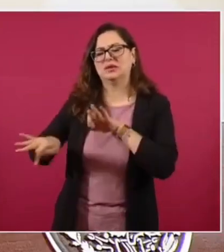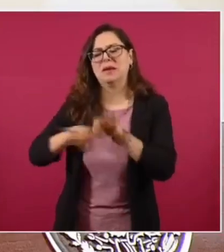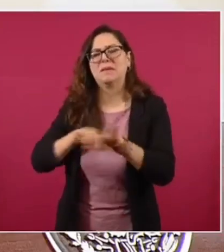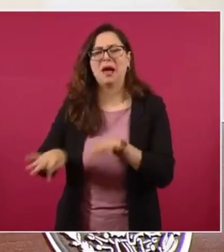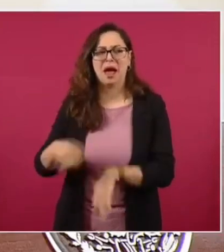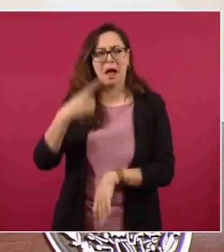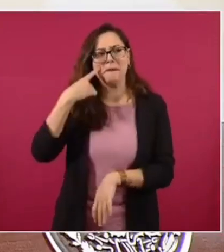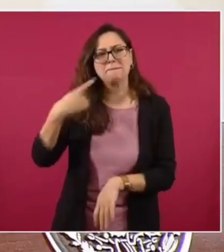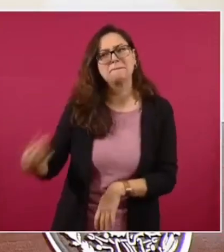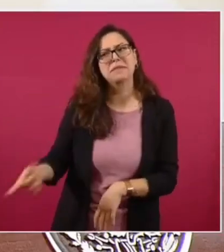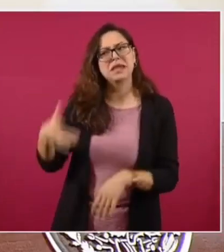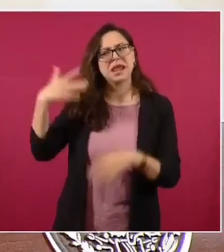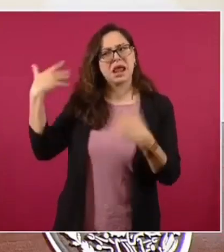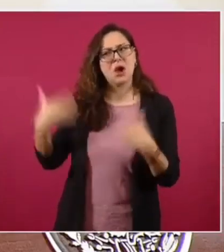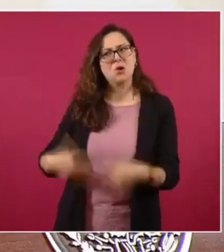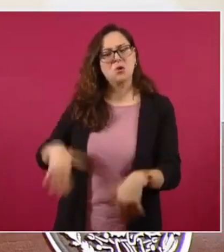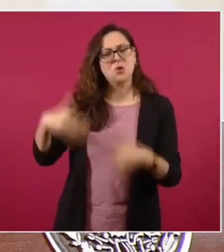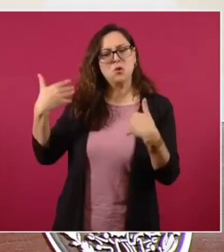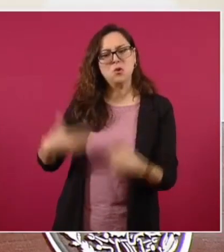es